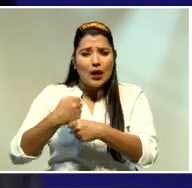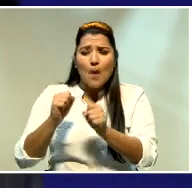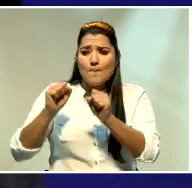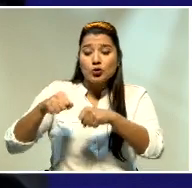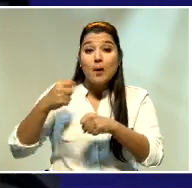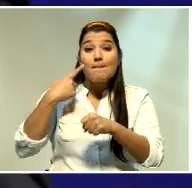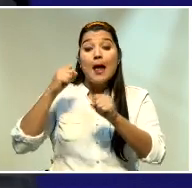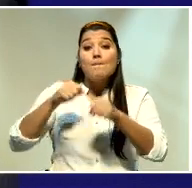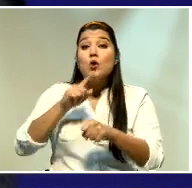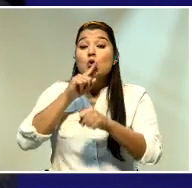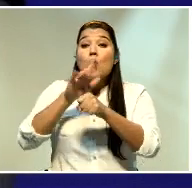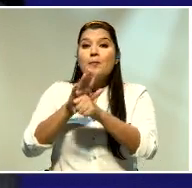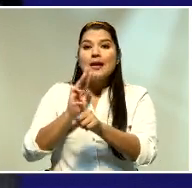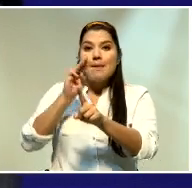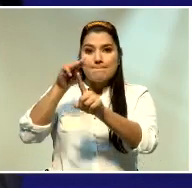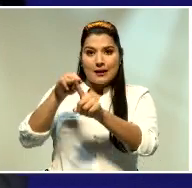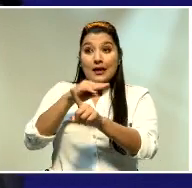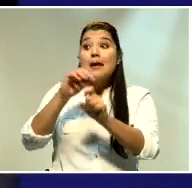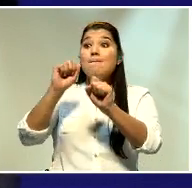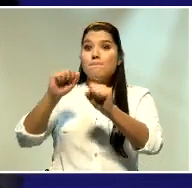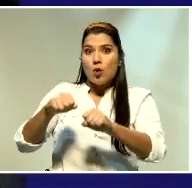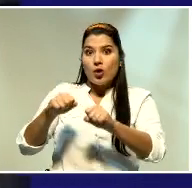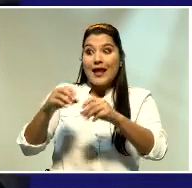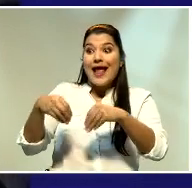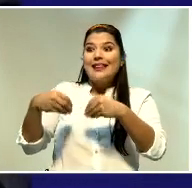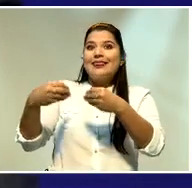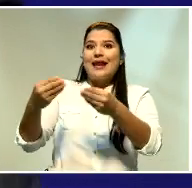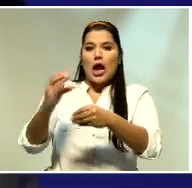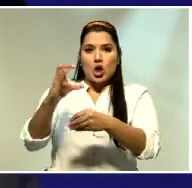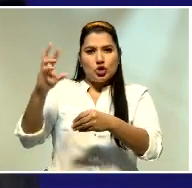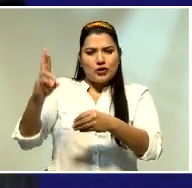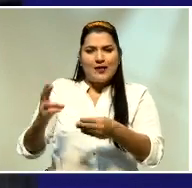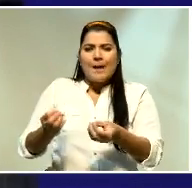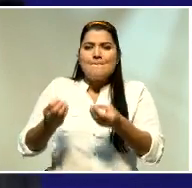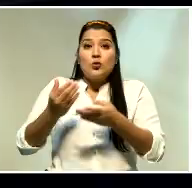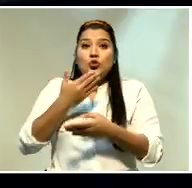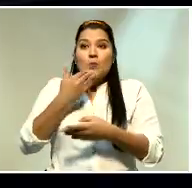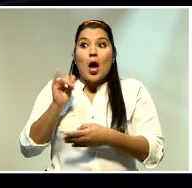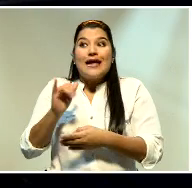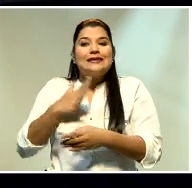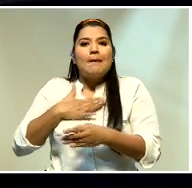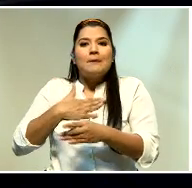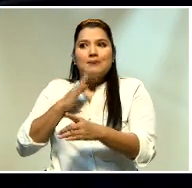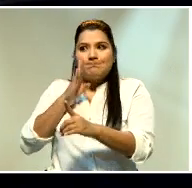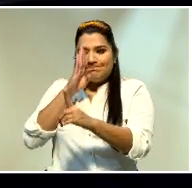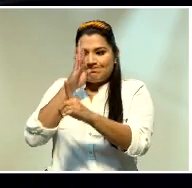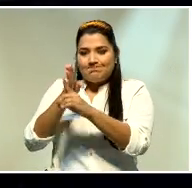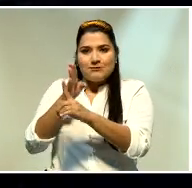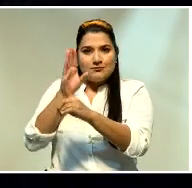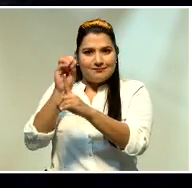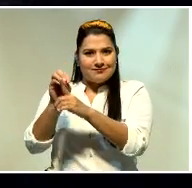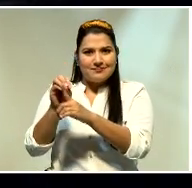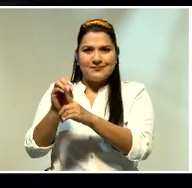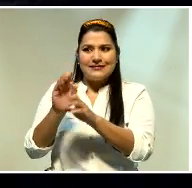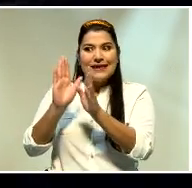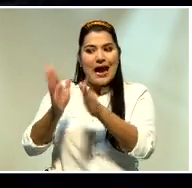esas metas y para entregar el país mucho mejor. Esa es mi obsesión, dejar al país mejor